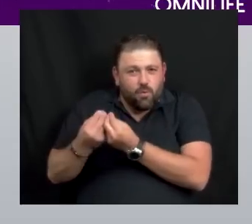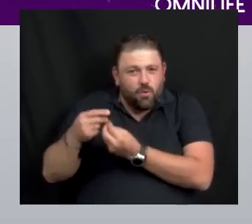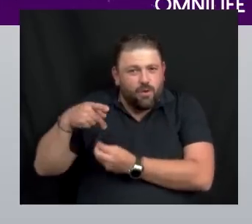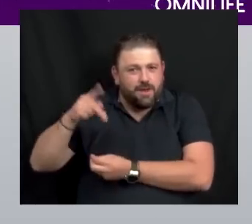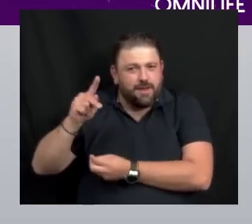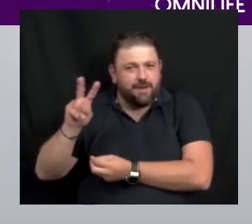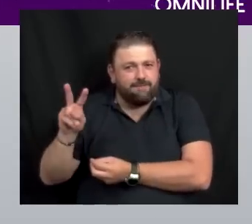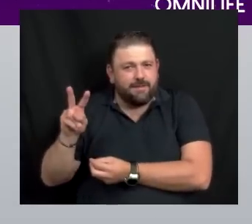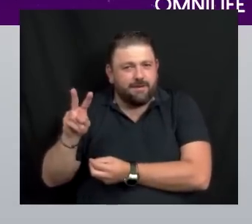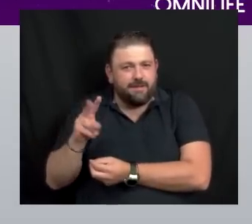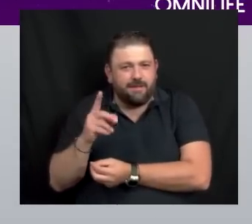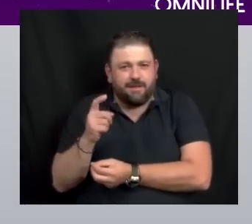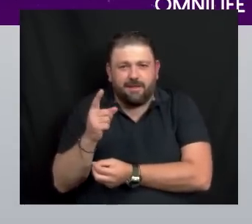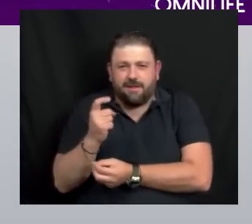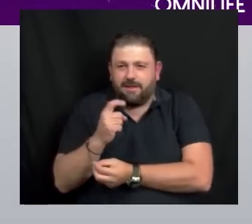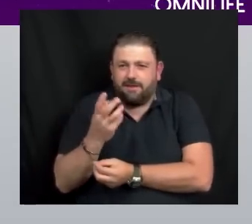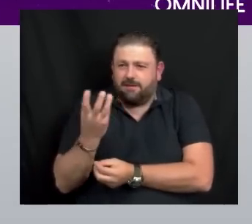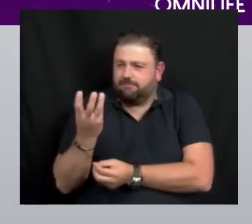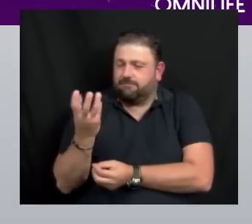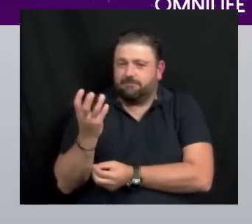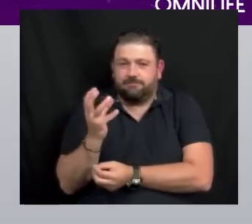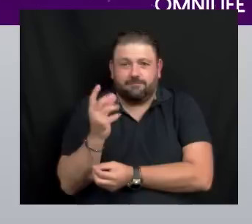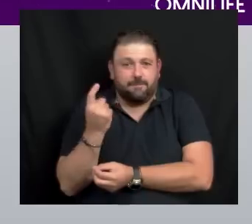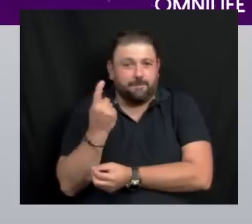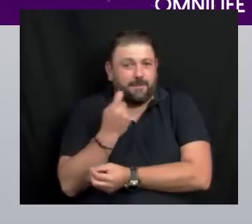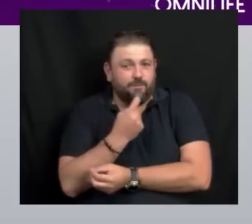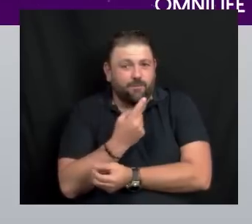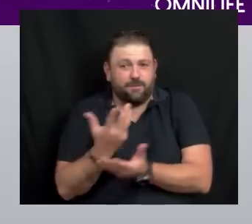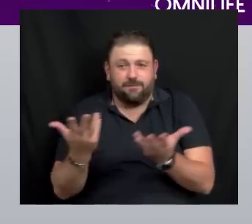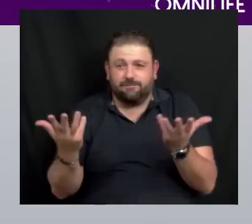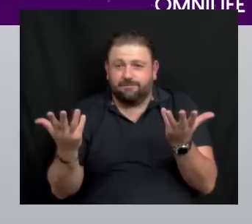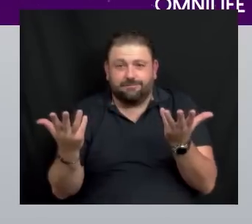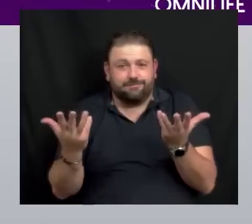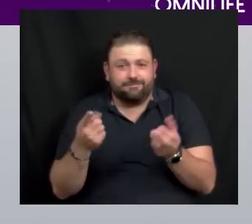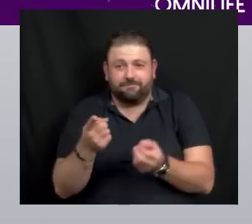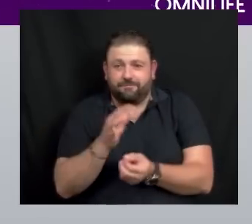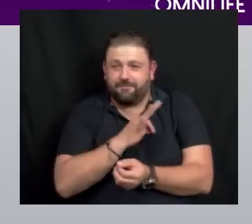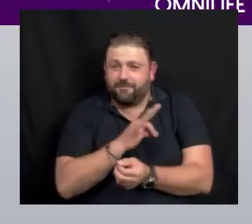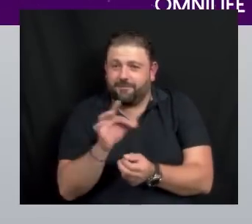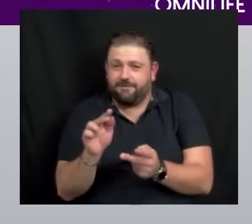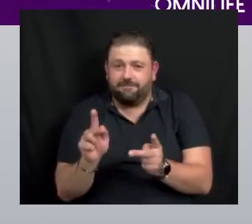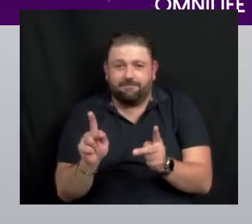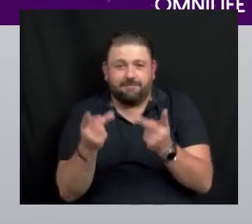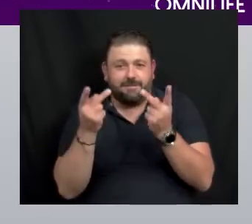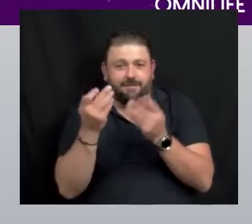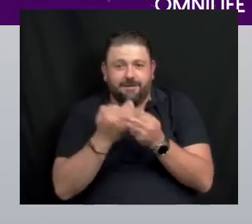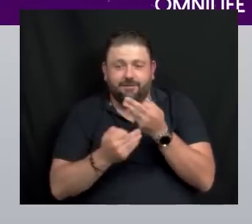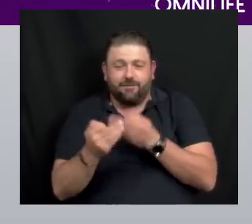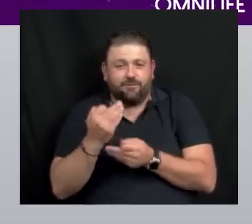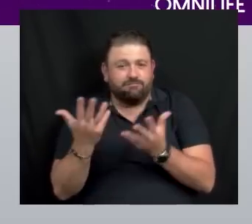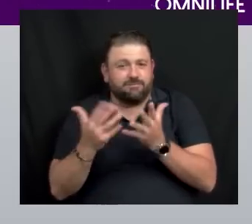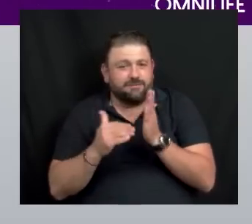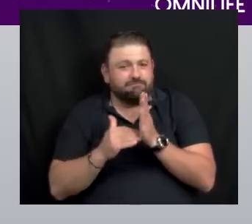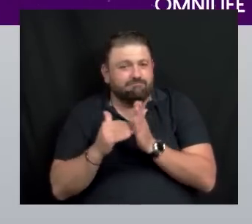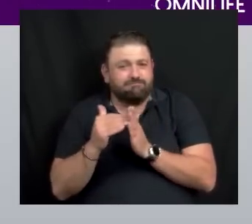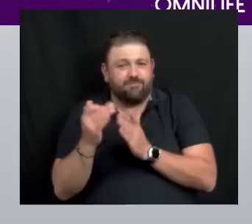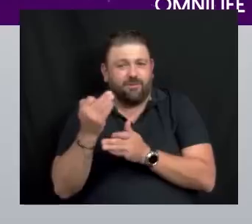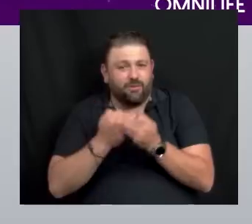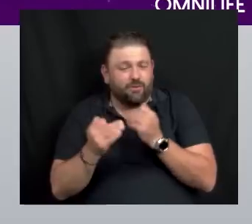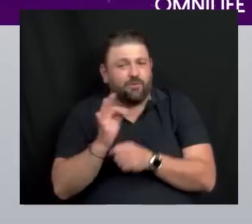ver la fragancia y dices, esto es para hacerse millonario. Así es. O sea, lo ves y dices, no, man. O sea, la